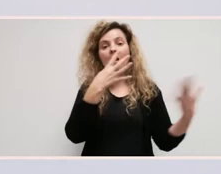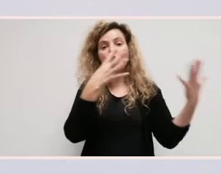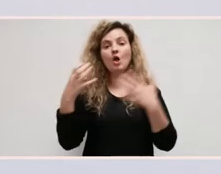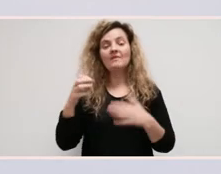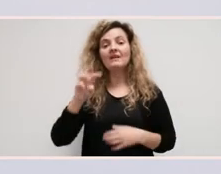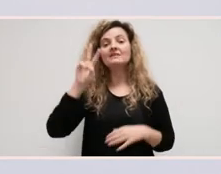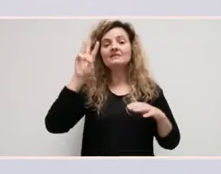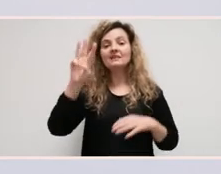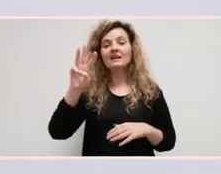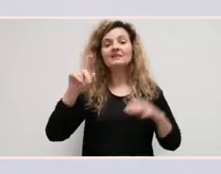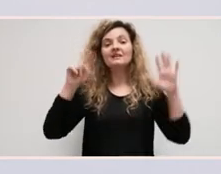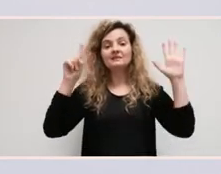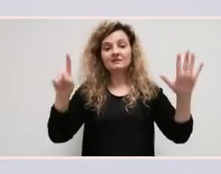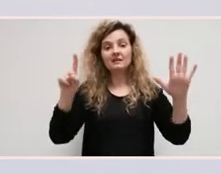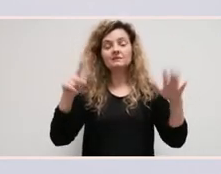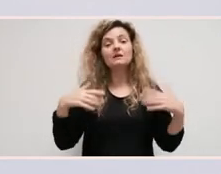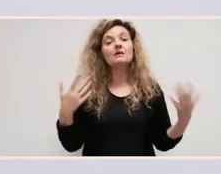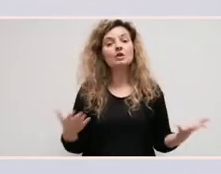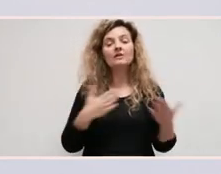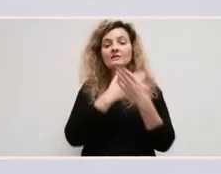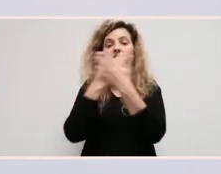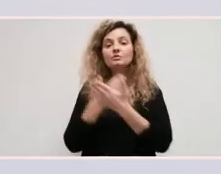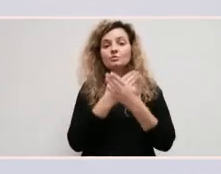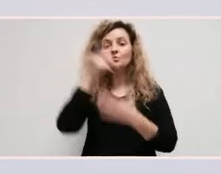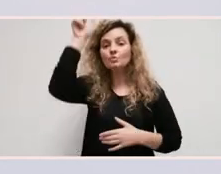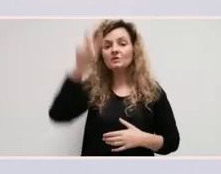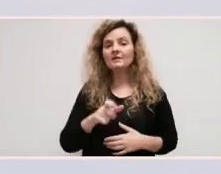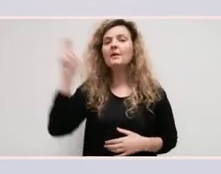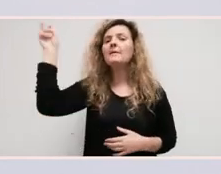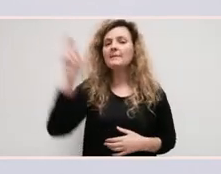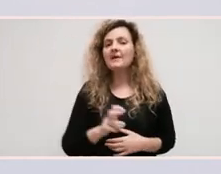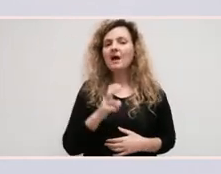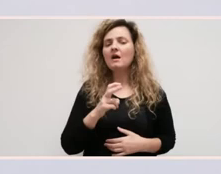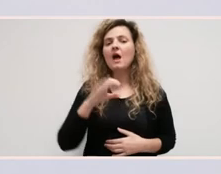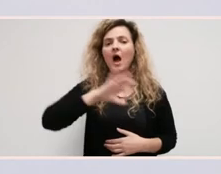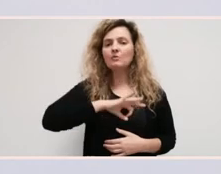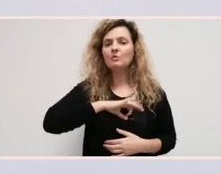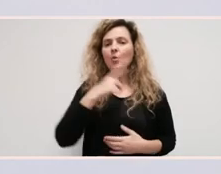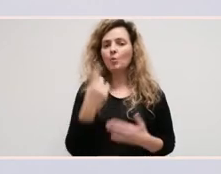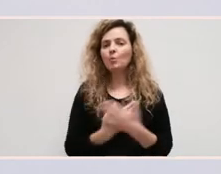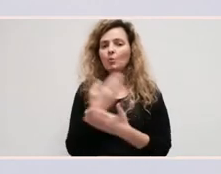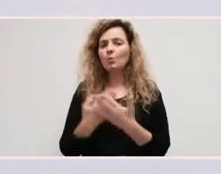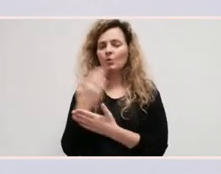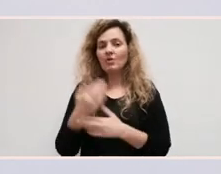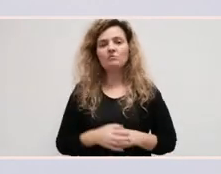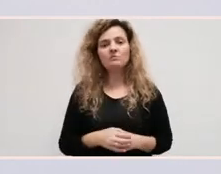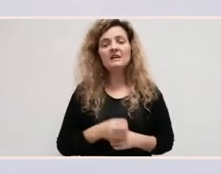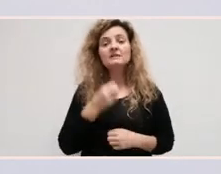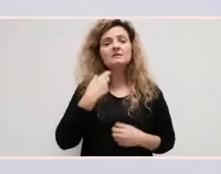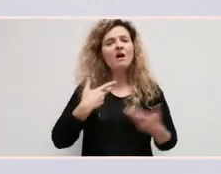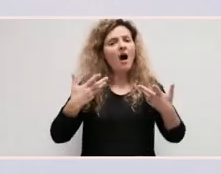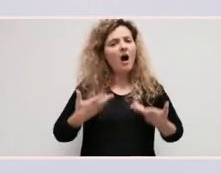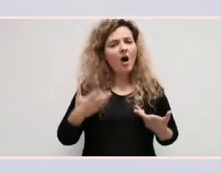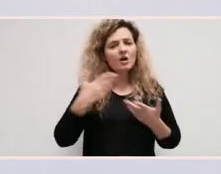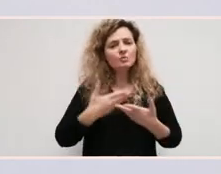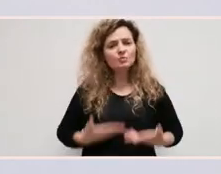1936, ¿no? Yodogawa, pues sí, decántase, decide ir a pasar unos días a Pontevedra. Bueno, pero es tan ben acollido,